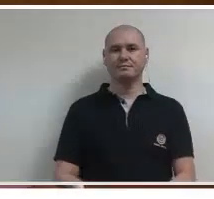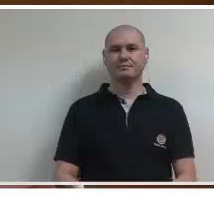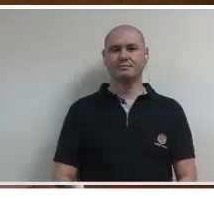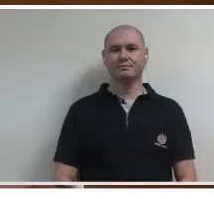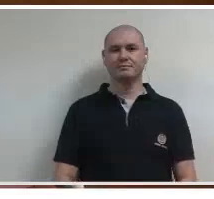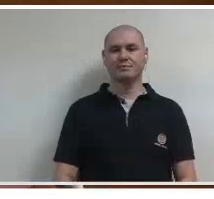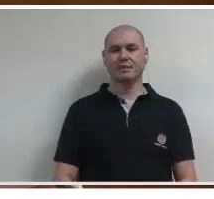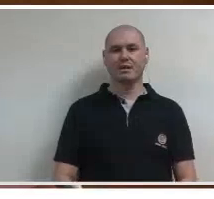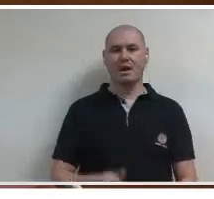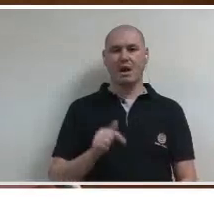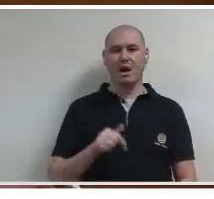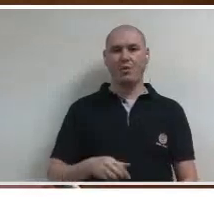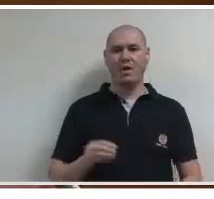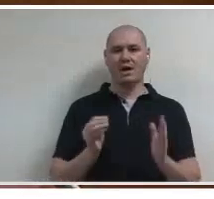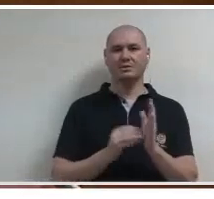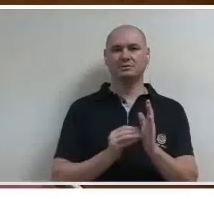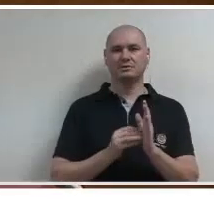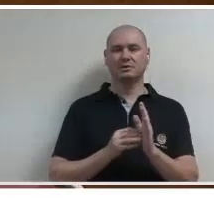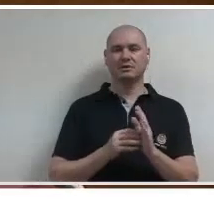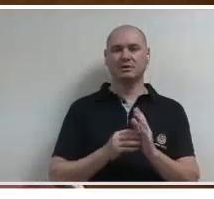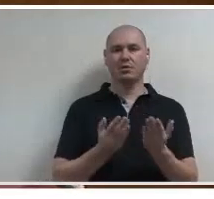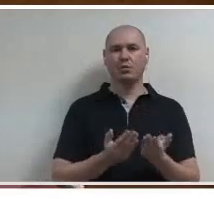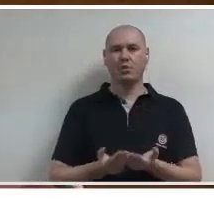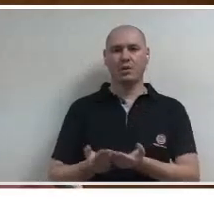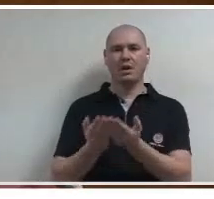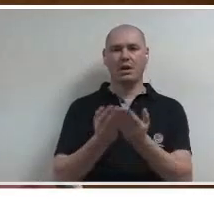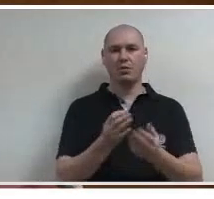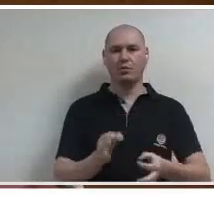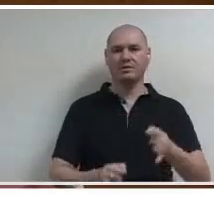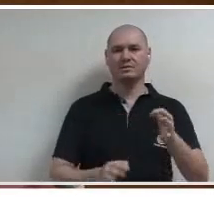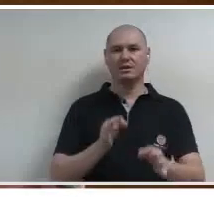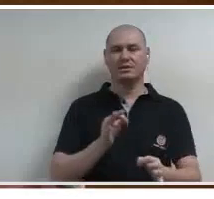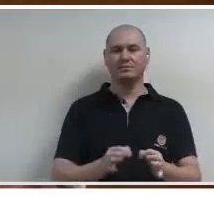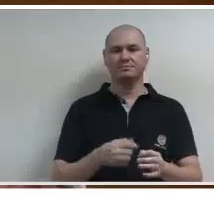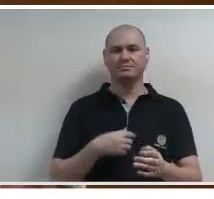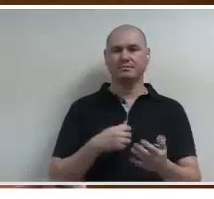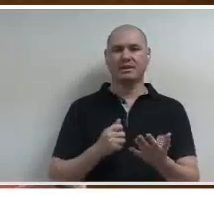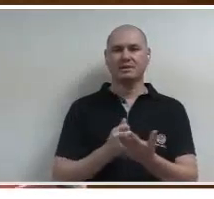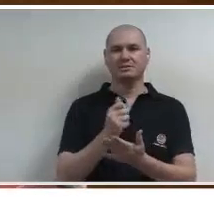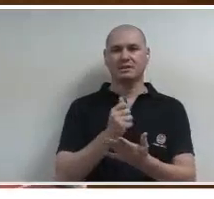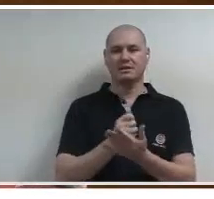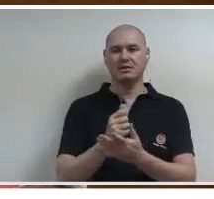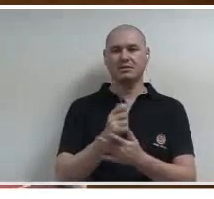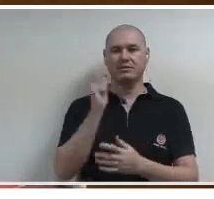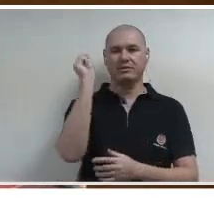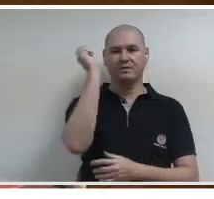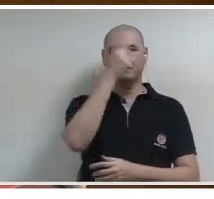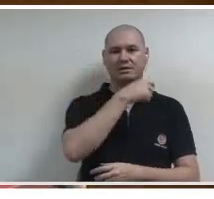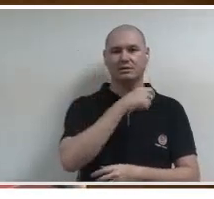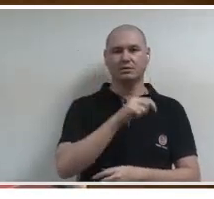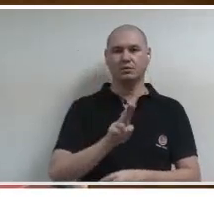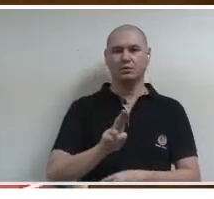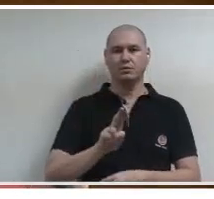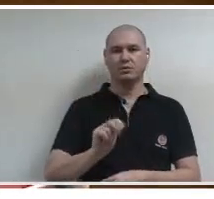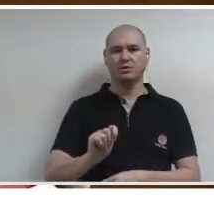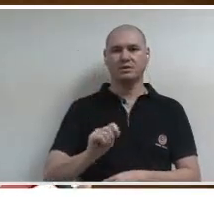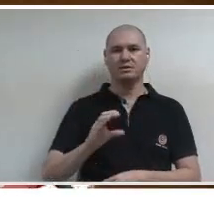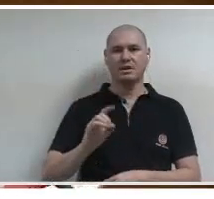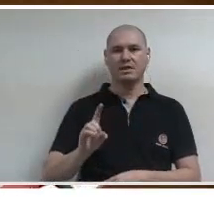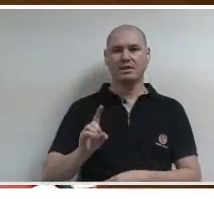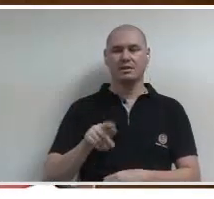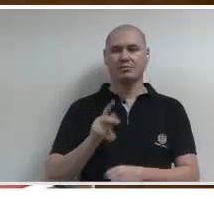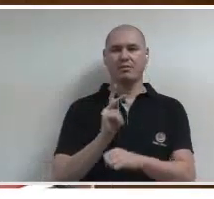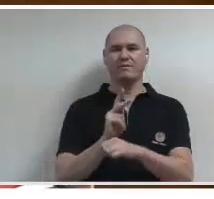Unigrampe, Proceso Penal Niñez, con Estela Moyapó, Escuela Judicial de Diplomado, asistente de